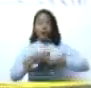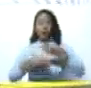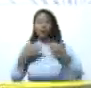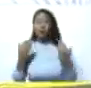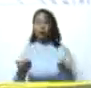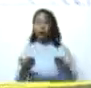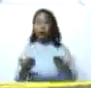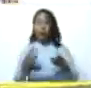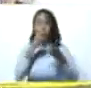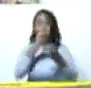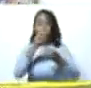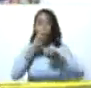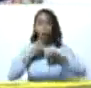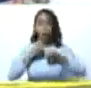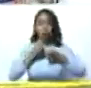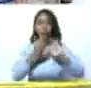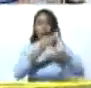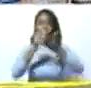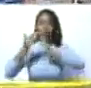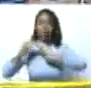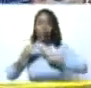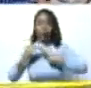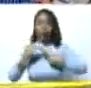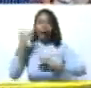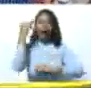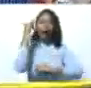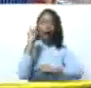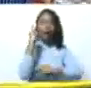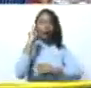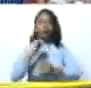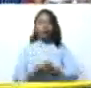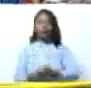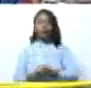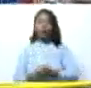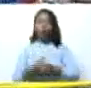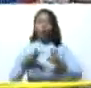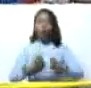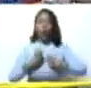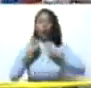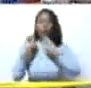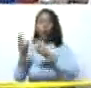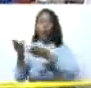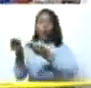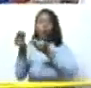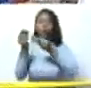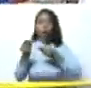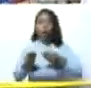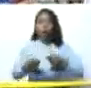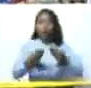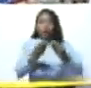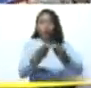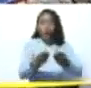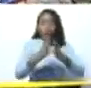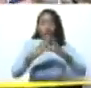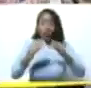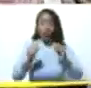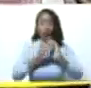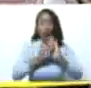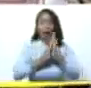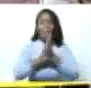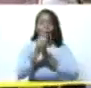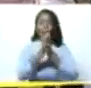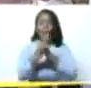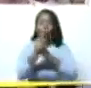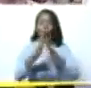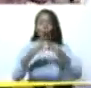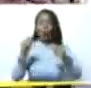el banco de la comuna cuente con las oportunidades para darle a todos aquellos emprendedores. Yo me